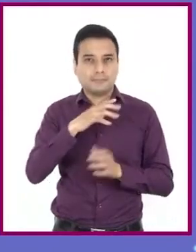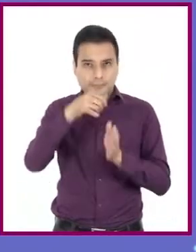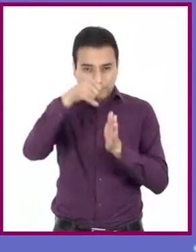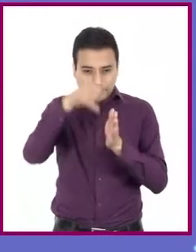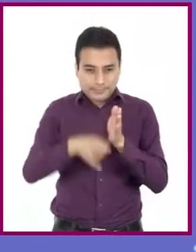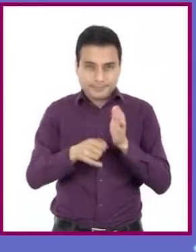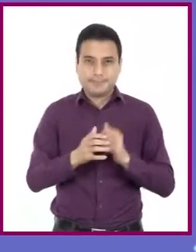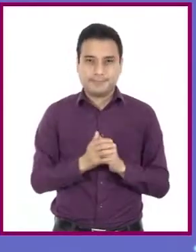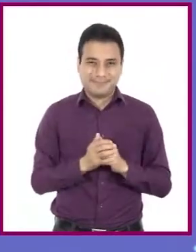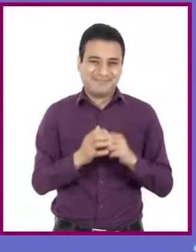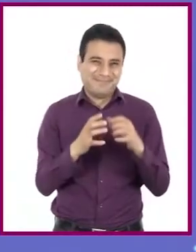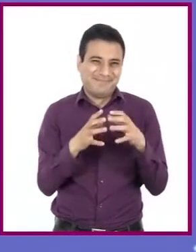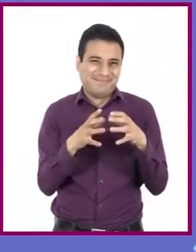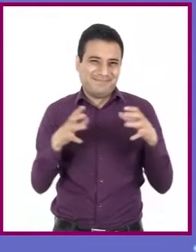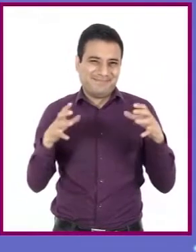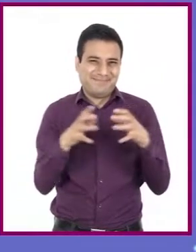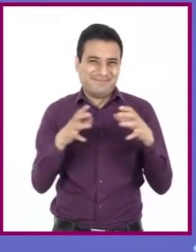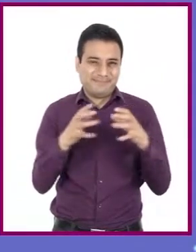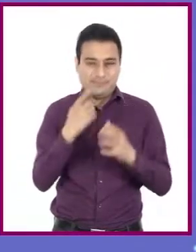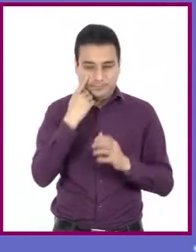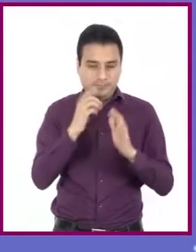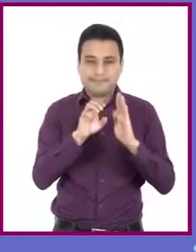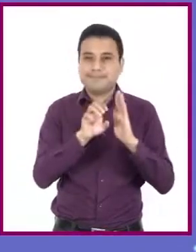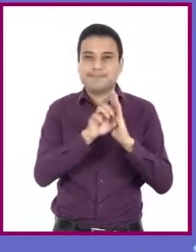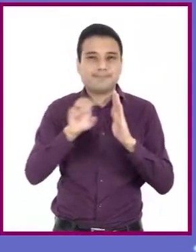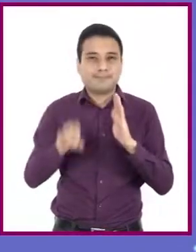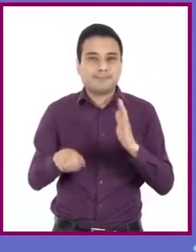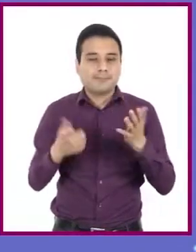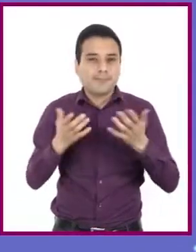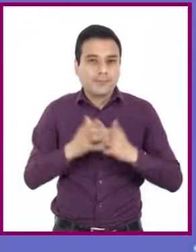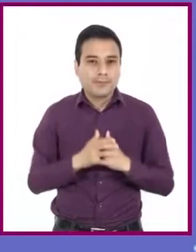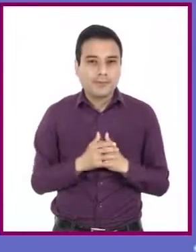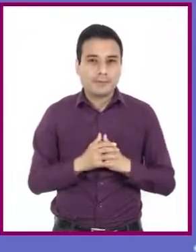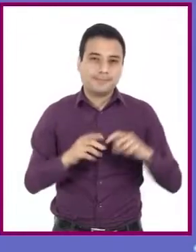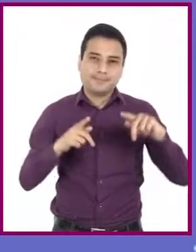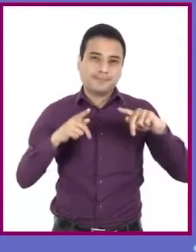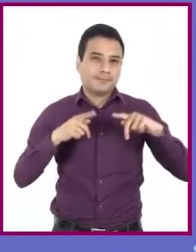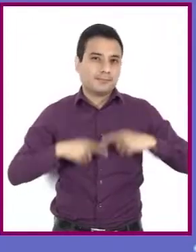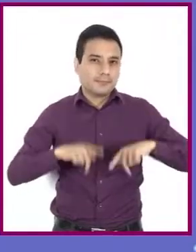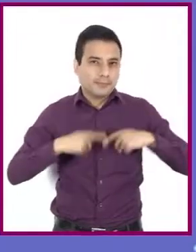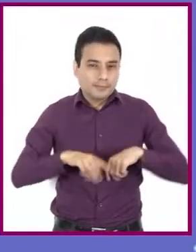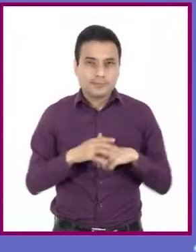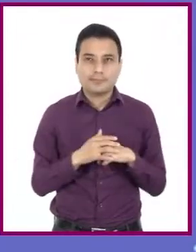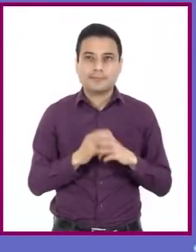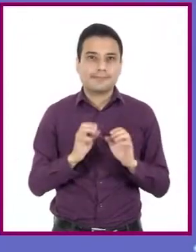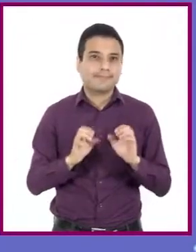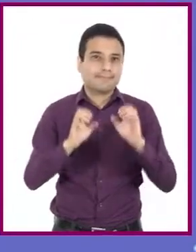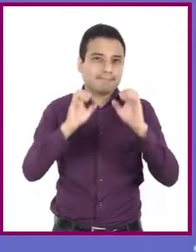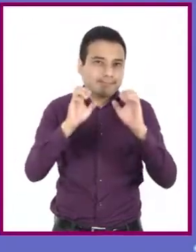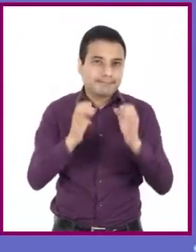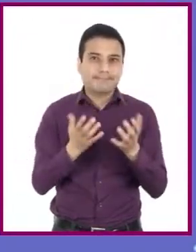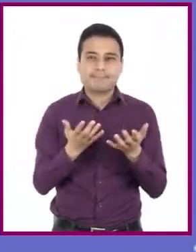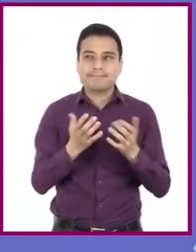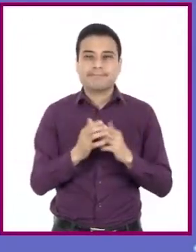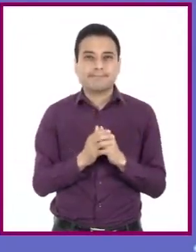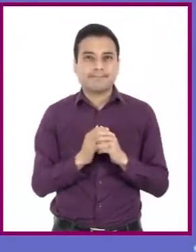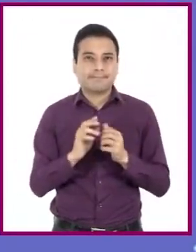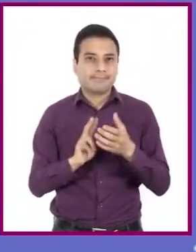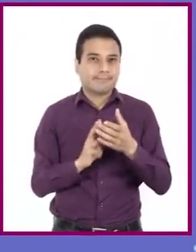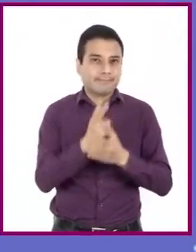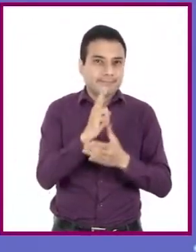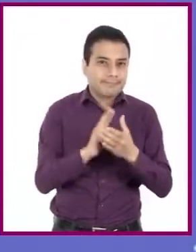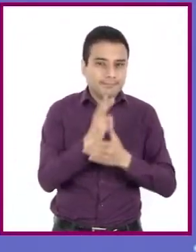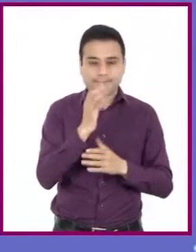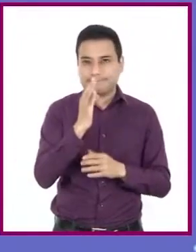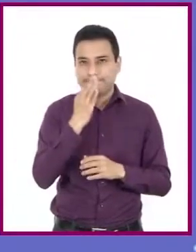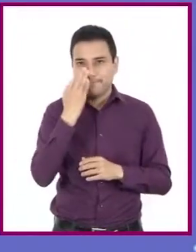sea, volumen. Ejemplos de ellas son los seres humanos, los edificios o las plantas y